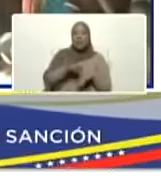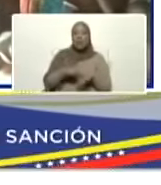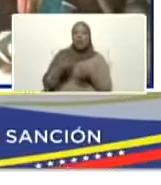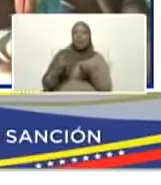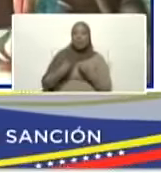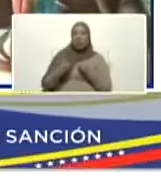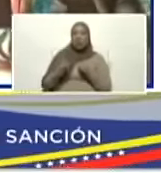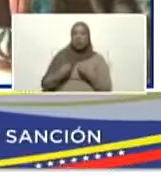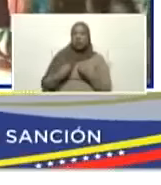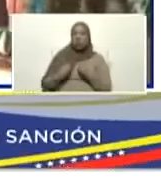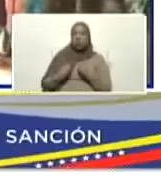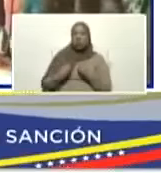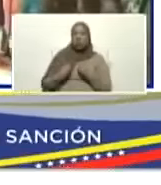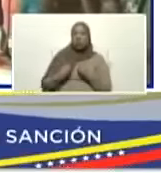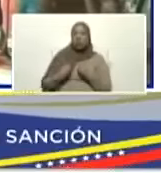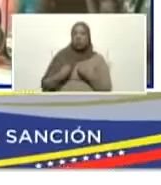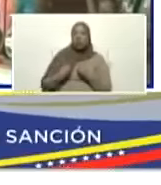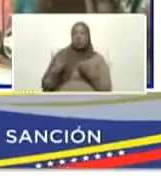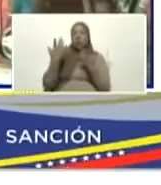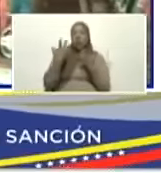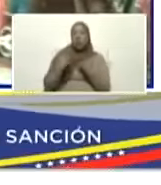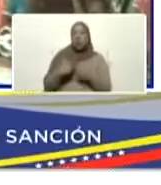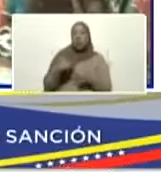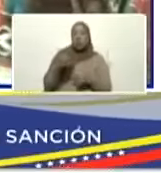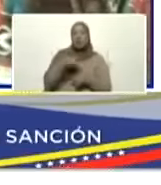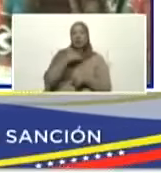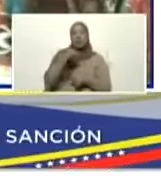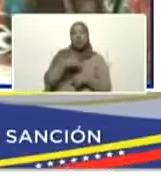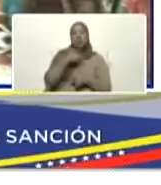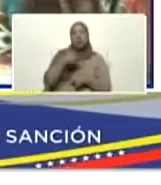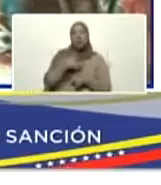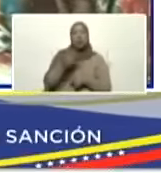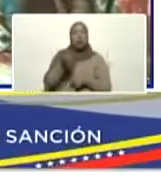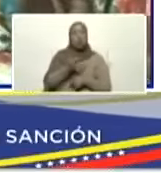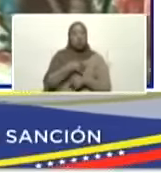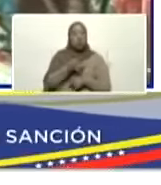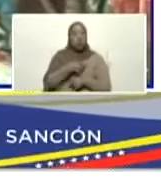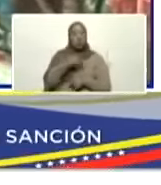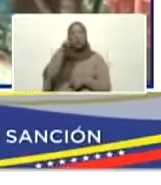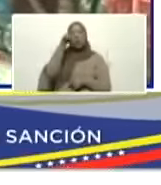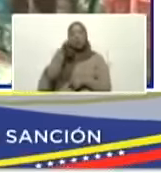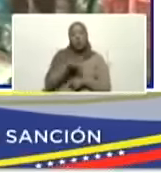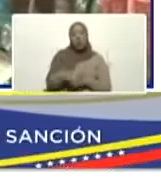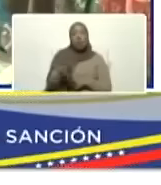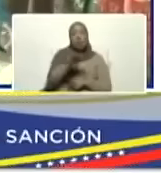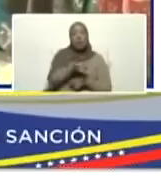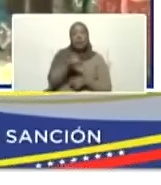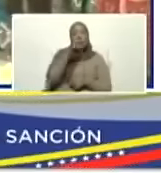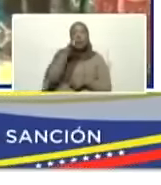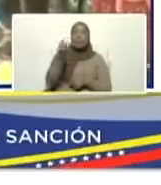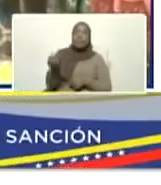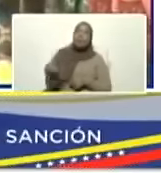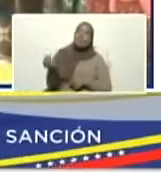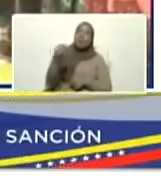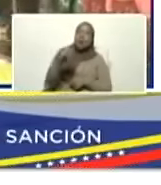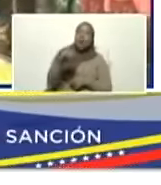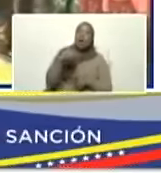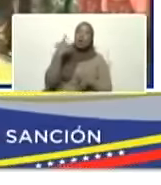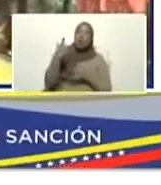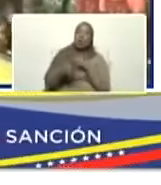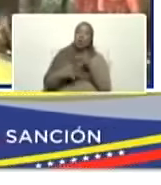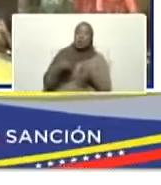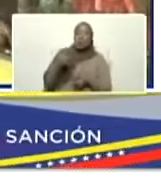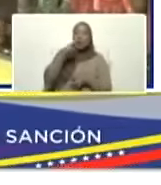vivido, cuando yo he sentido el dolor del pueblo al máximo, yo siempre he sacado